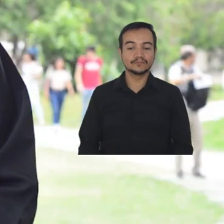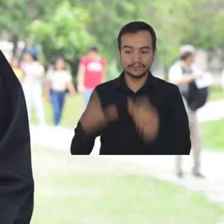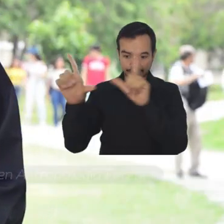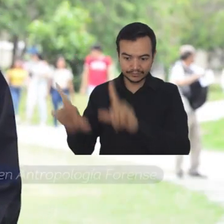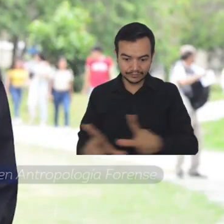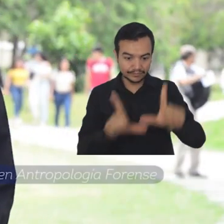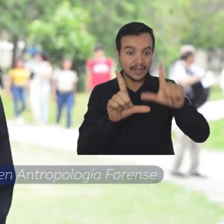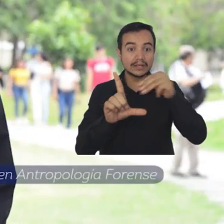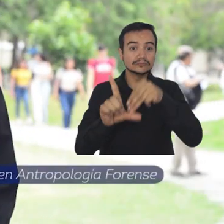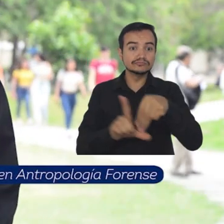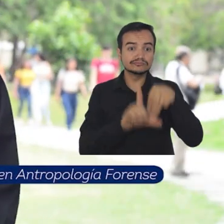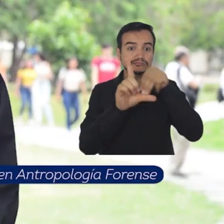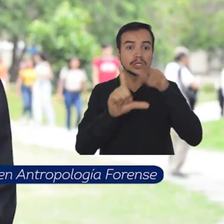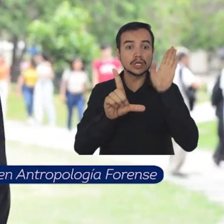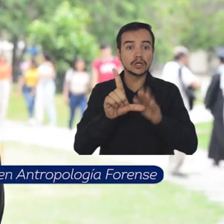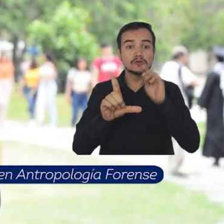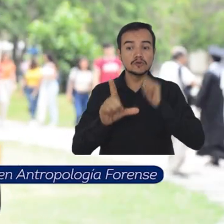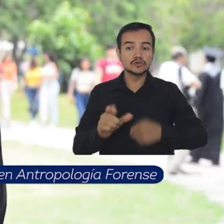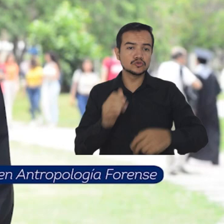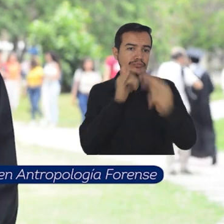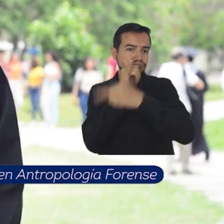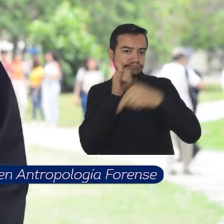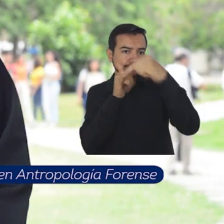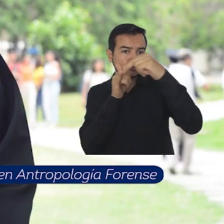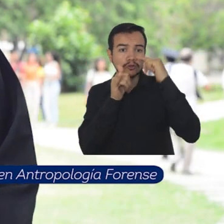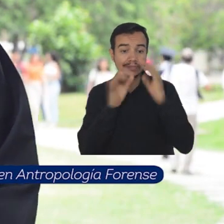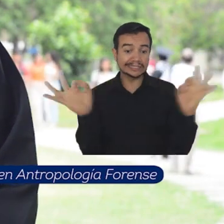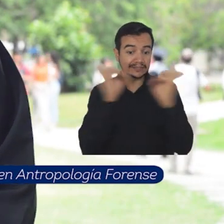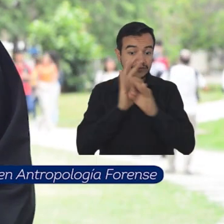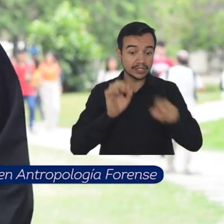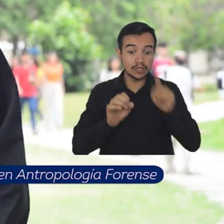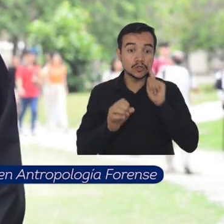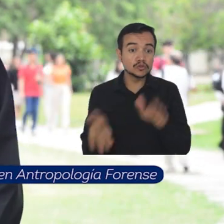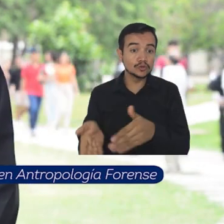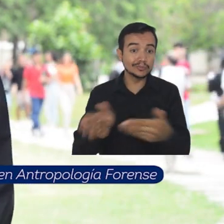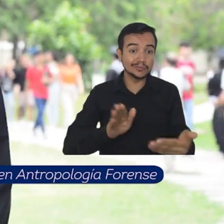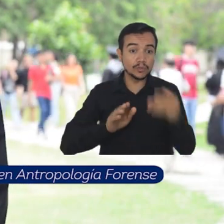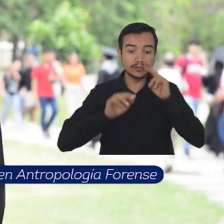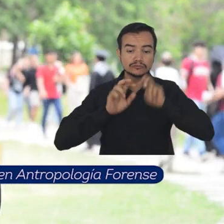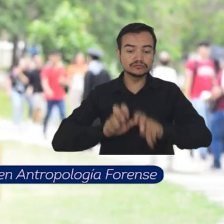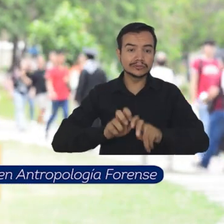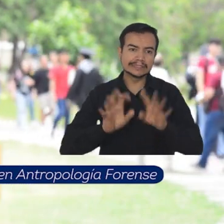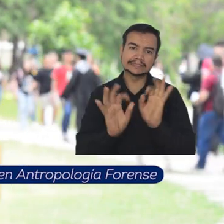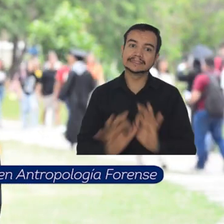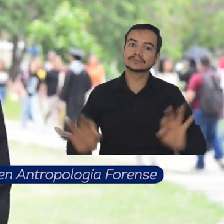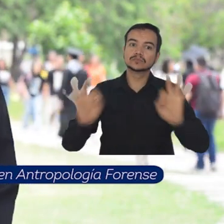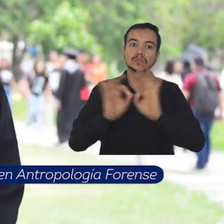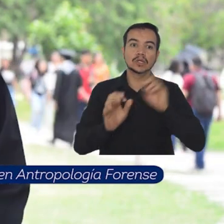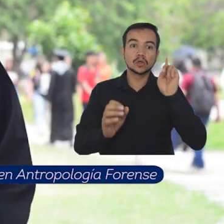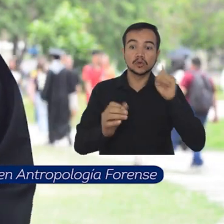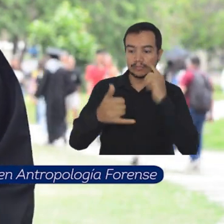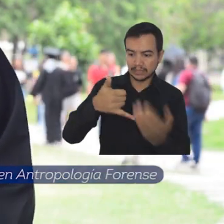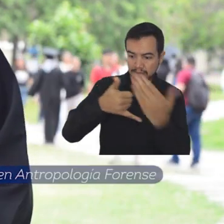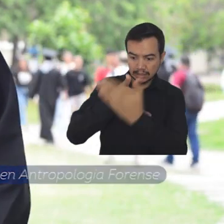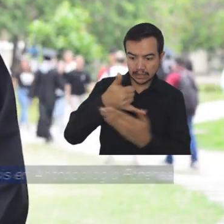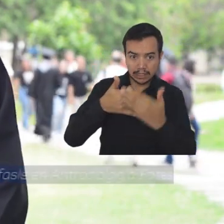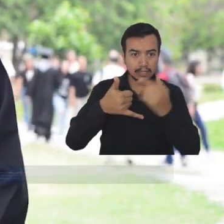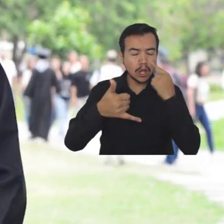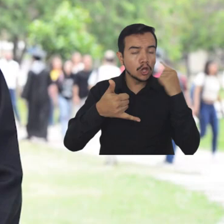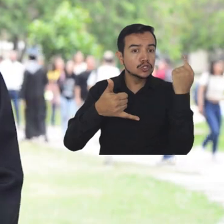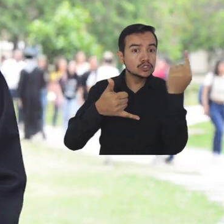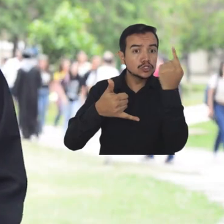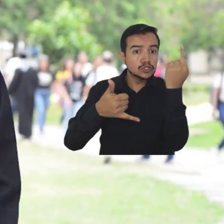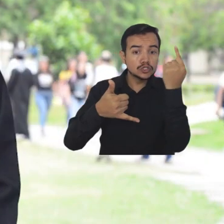La maestría en antropología, con énfasis en antropología forense, es muy importante porque es la única en el país que ha